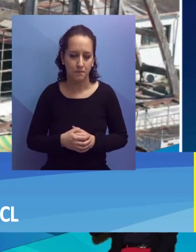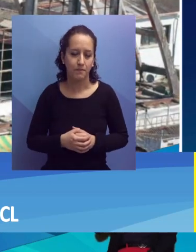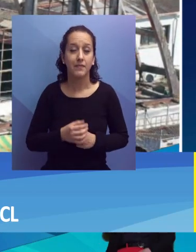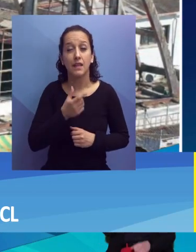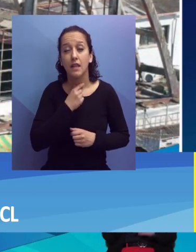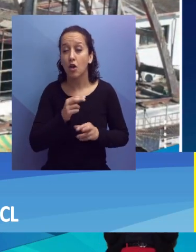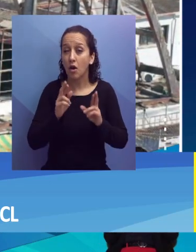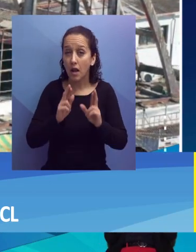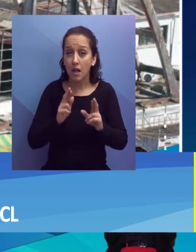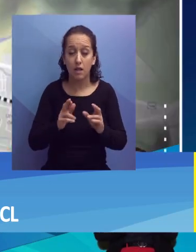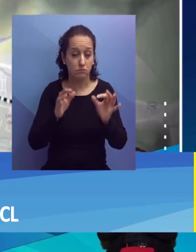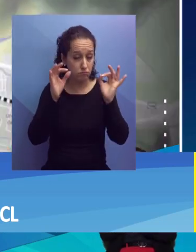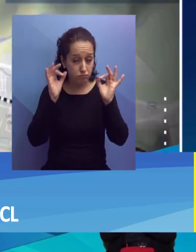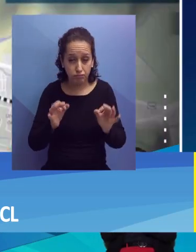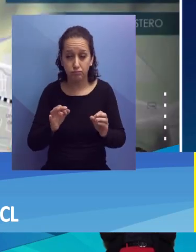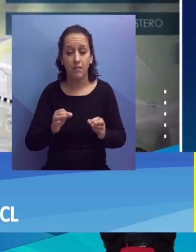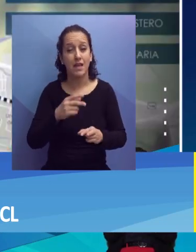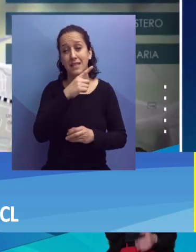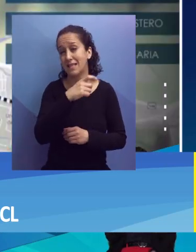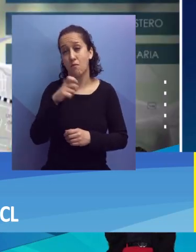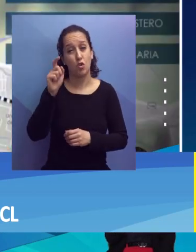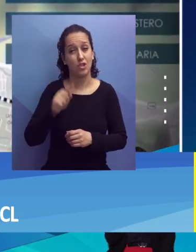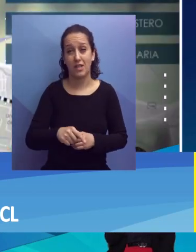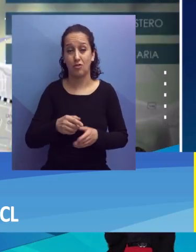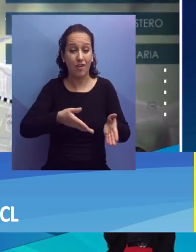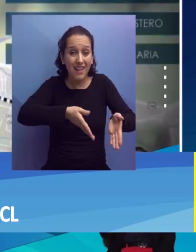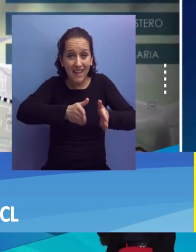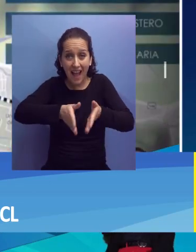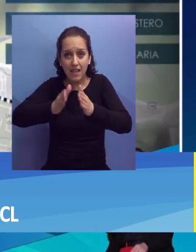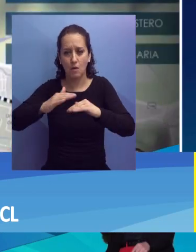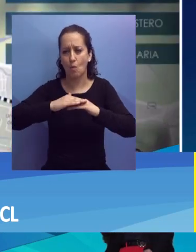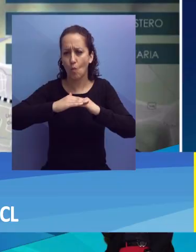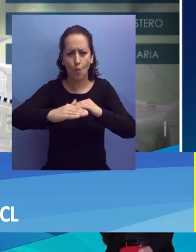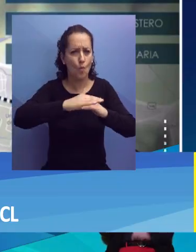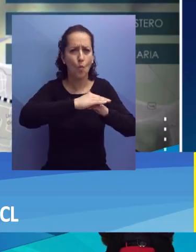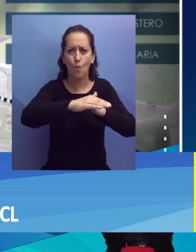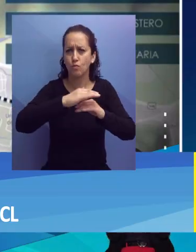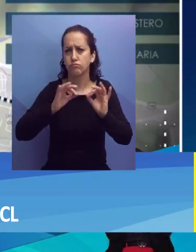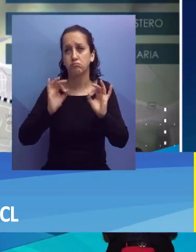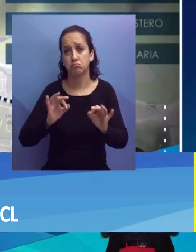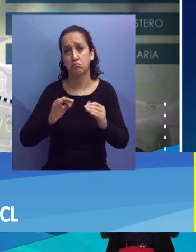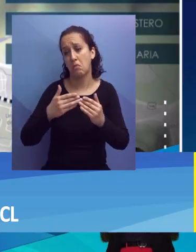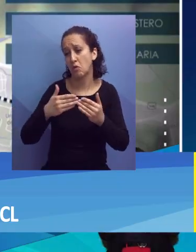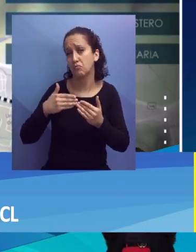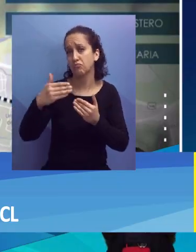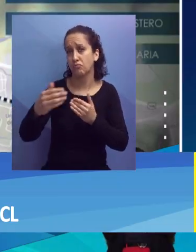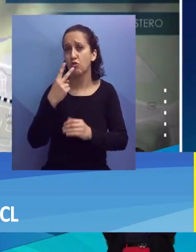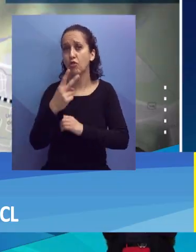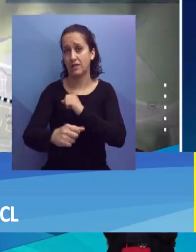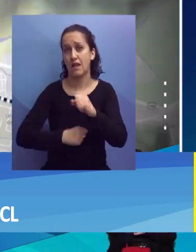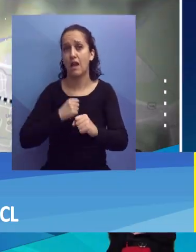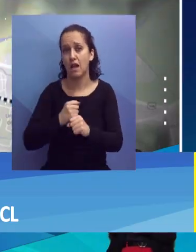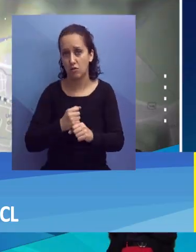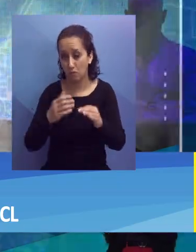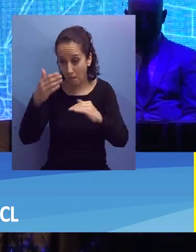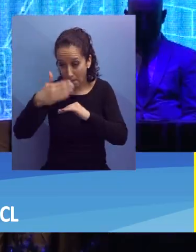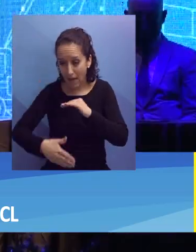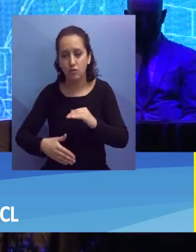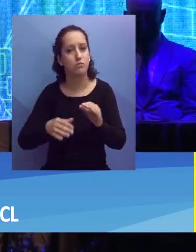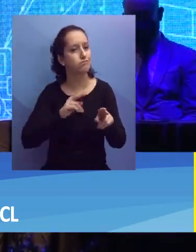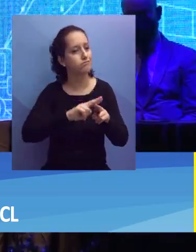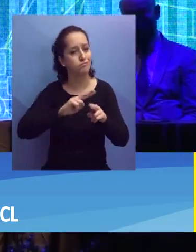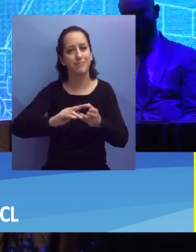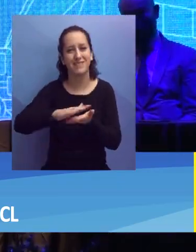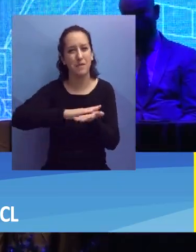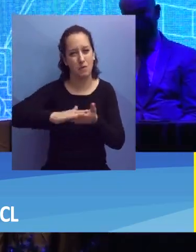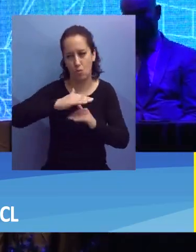objetivo de tener cerca del 100% de las calles de Concepción pavimentadas en los próximos 2 años.